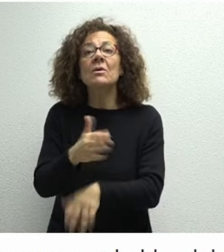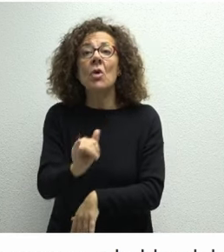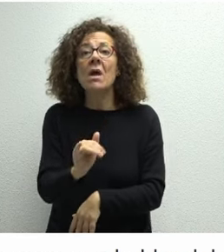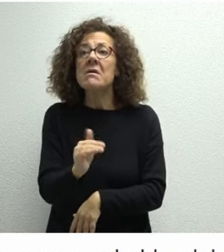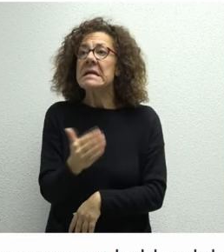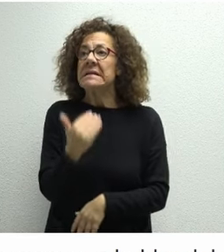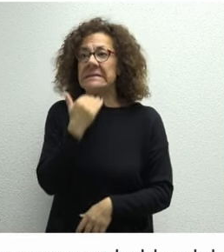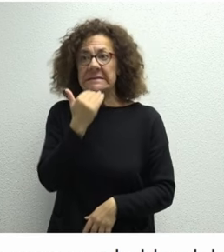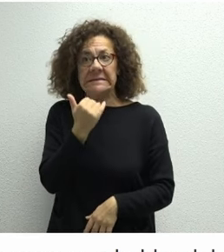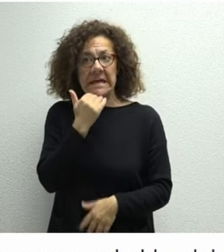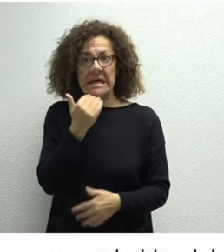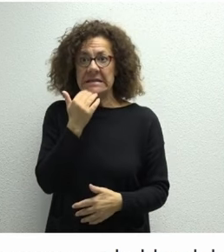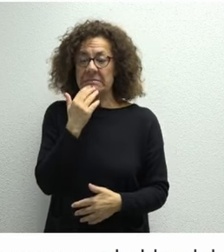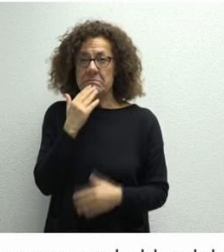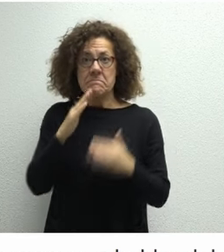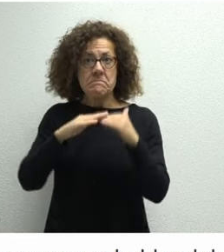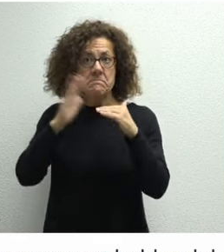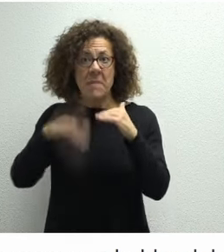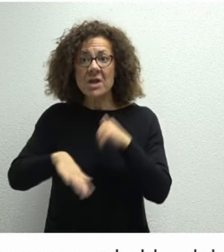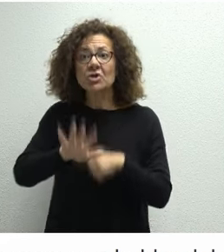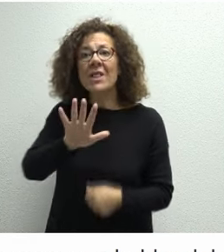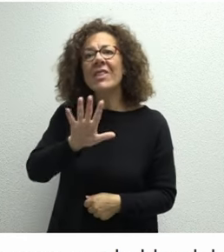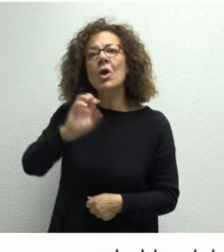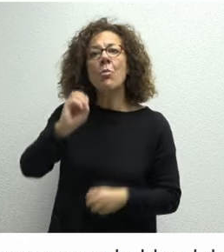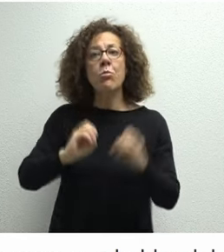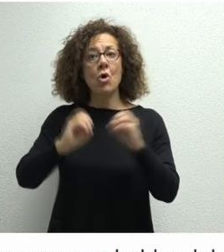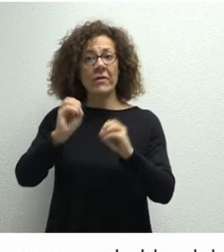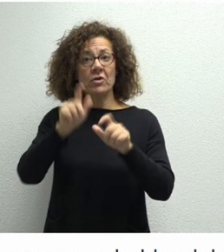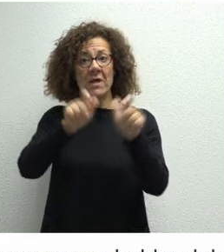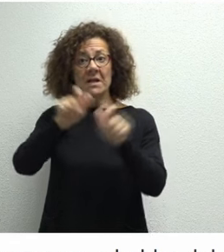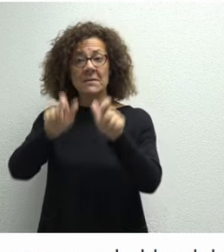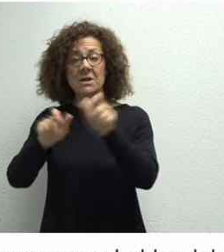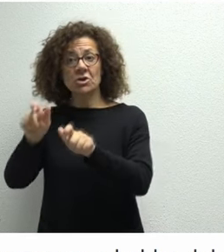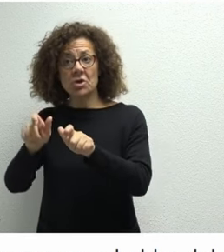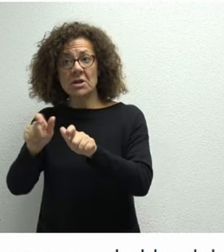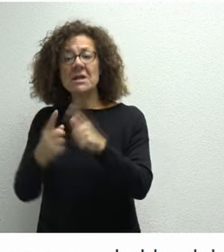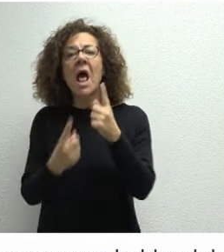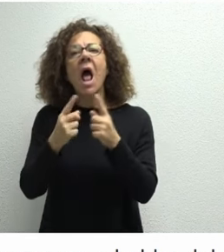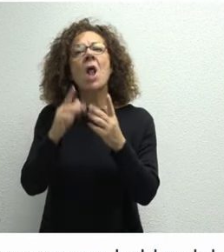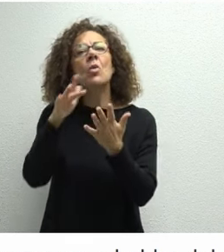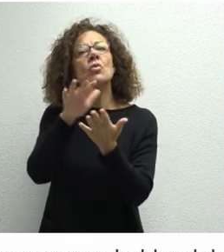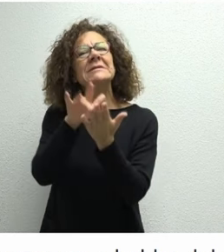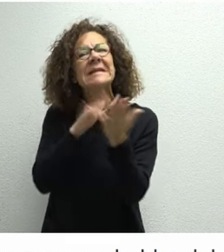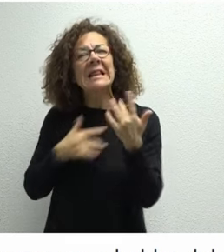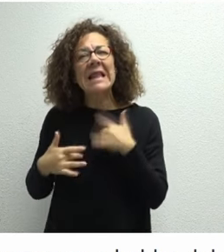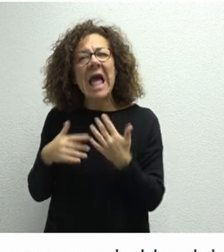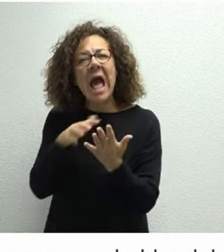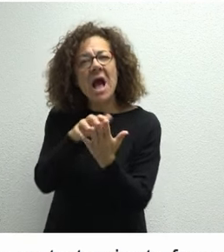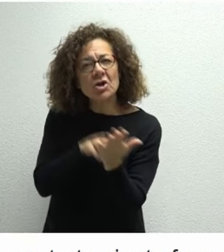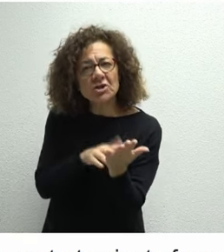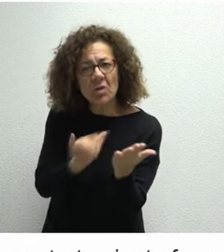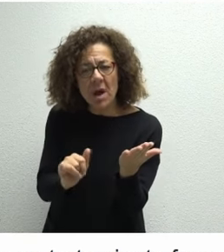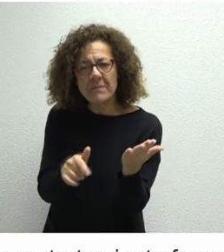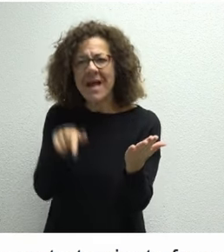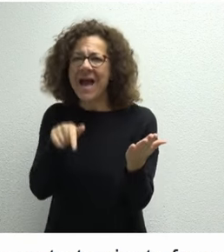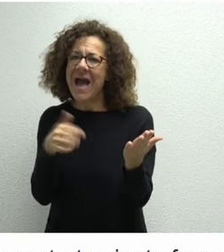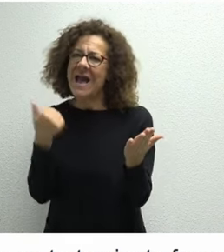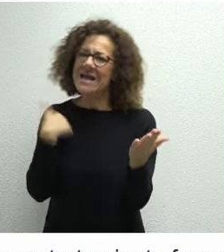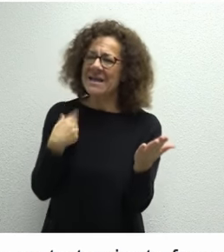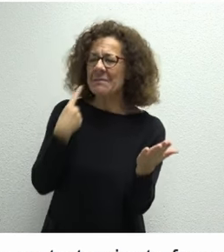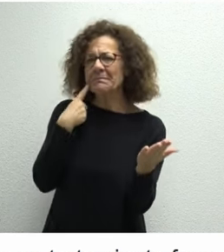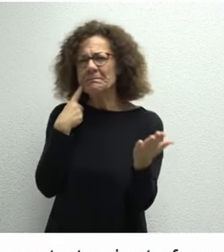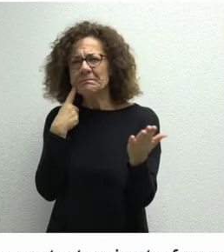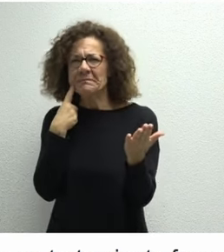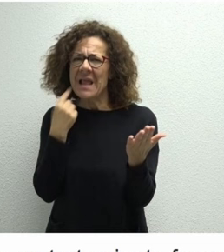prácticamente eh menos del 5% de las personas tiene algún diagnóstico vale ya empezamos a ver que hay algo estaba